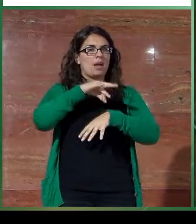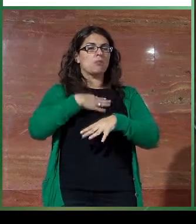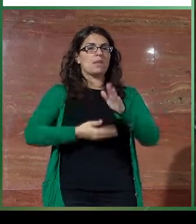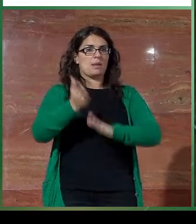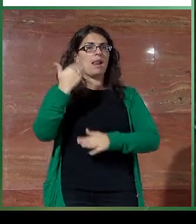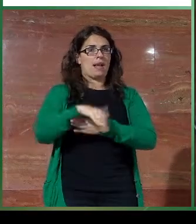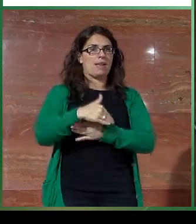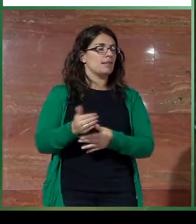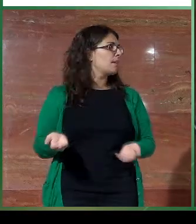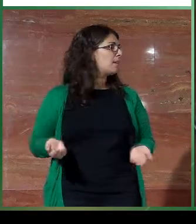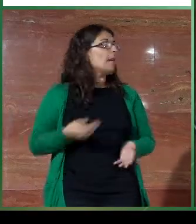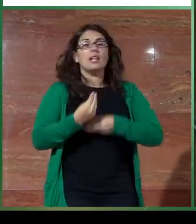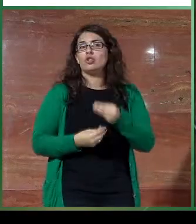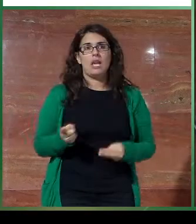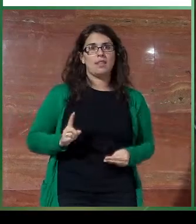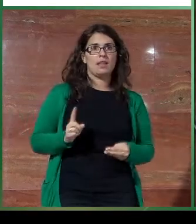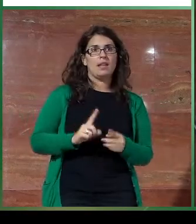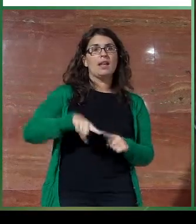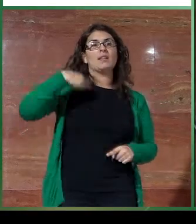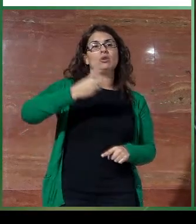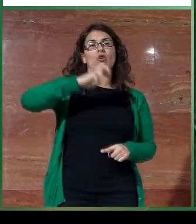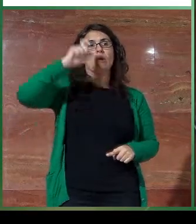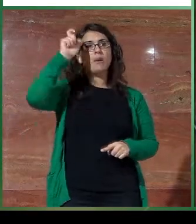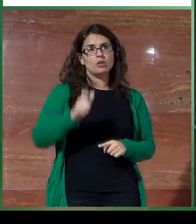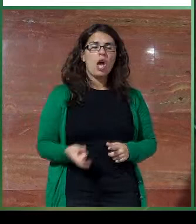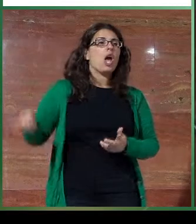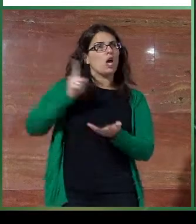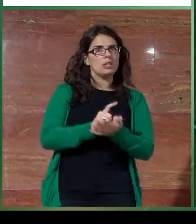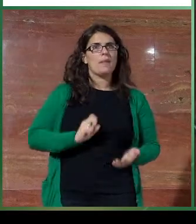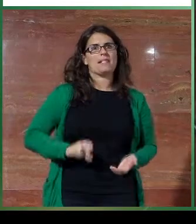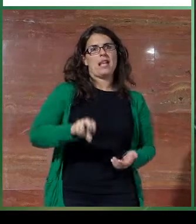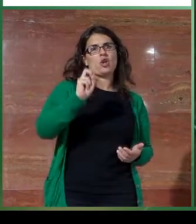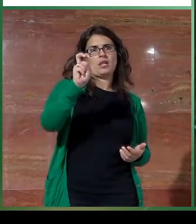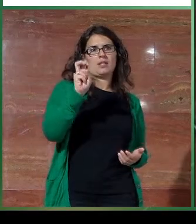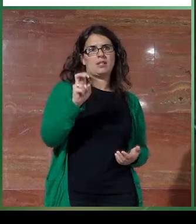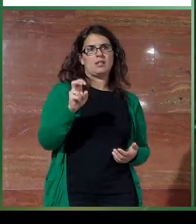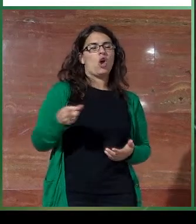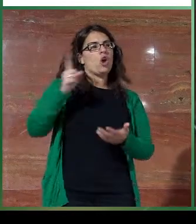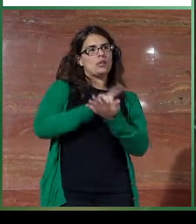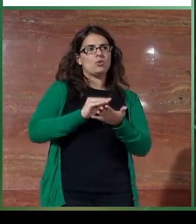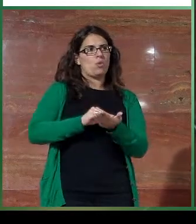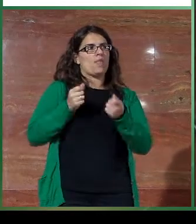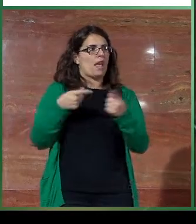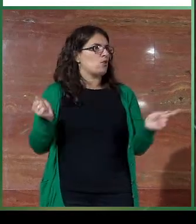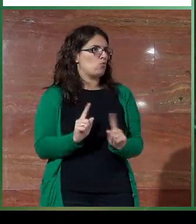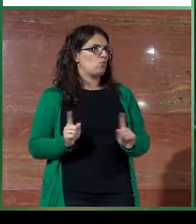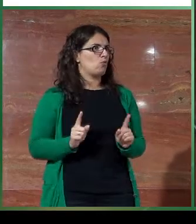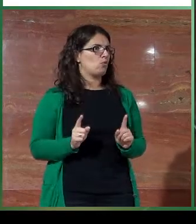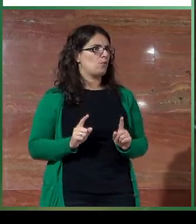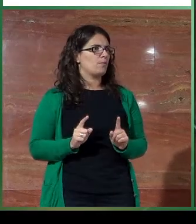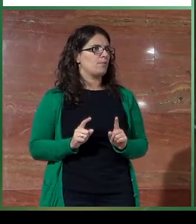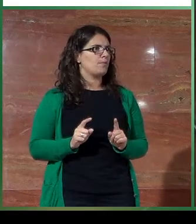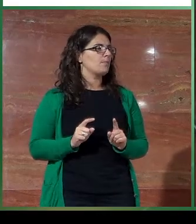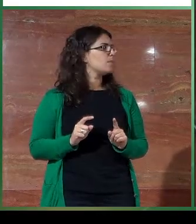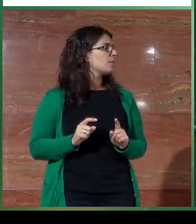Y no se hizo. Y el que vino detrás volvió a poner los escalones y volvió a no poner soluciones, salvo una rampa